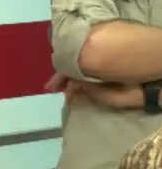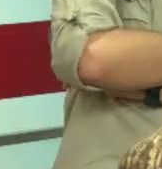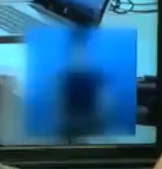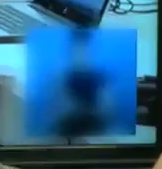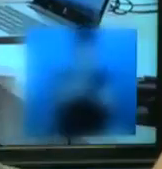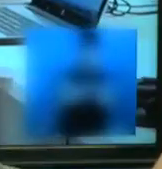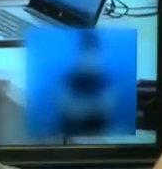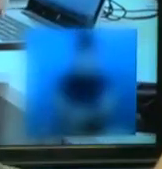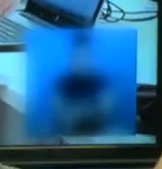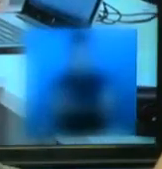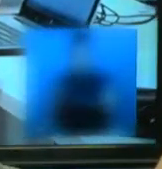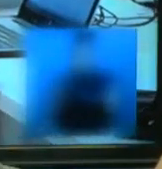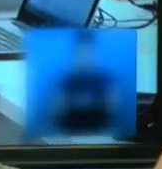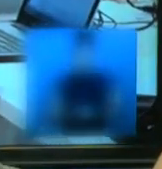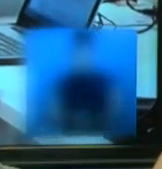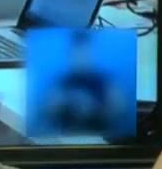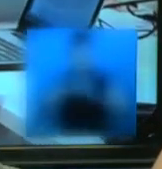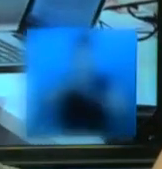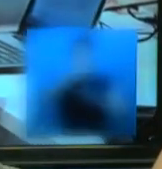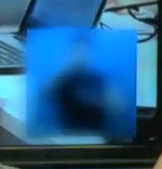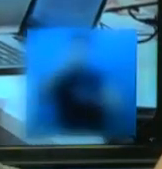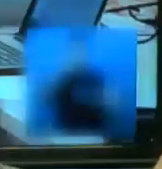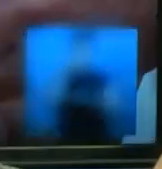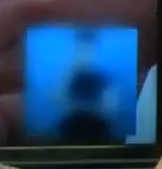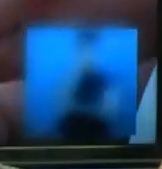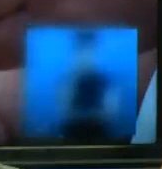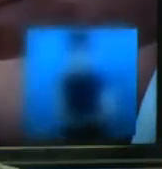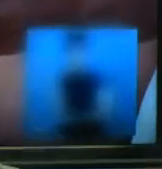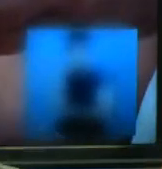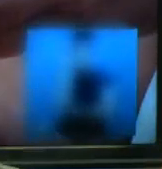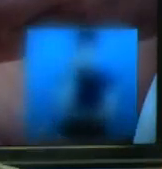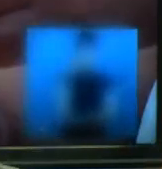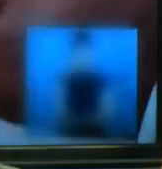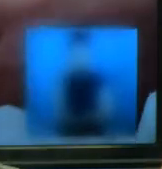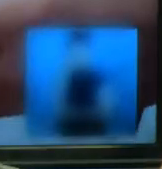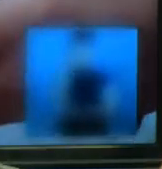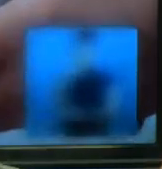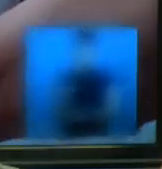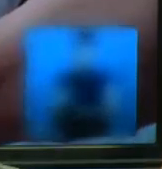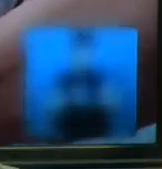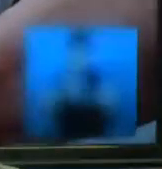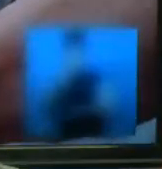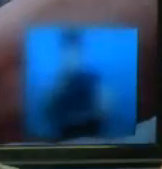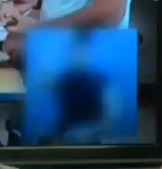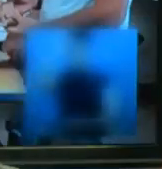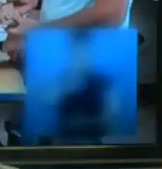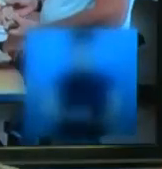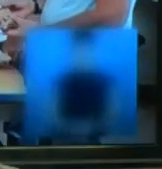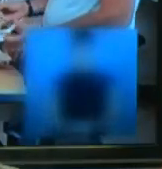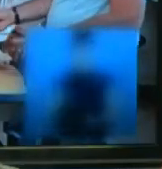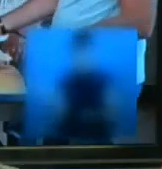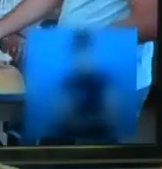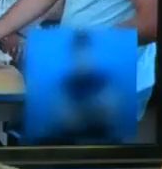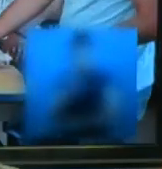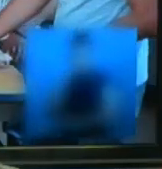que están aprendiendo, obvio. que se quieren dedicar a eso, como dice Bernardo, reafirma tu vocación, y también fuiste